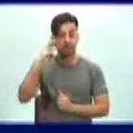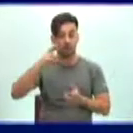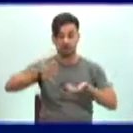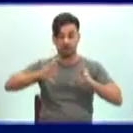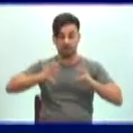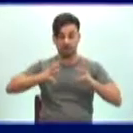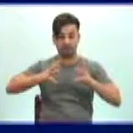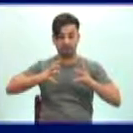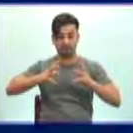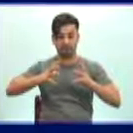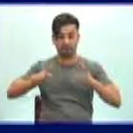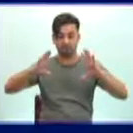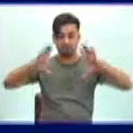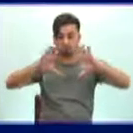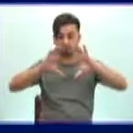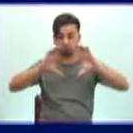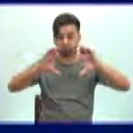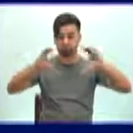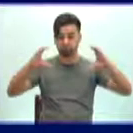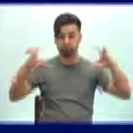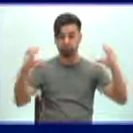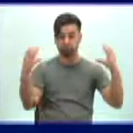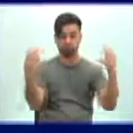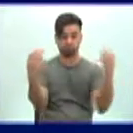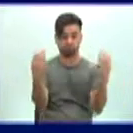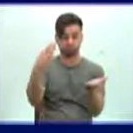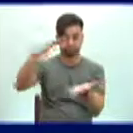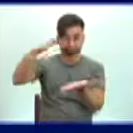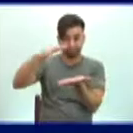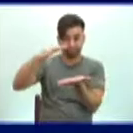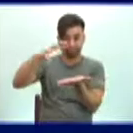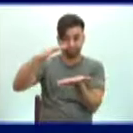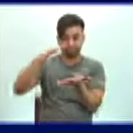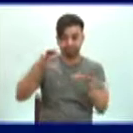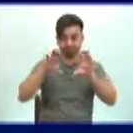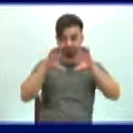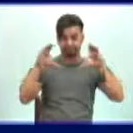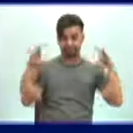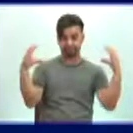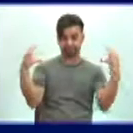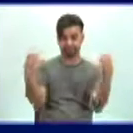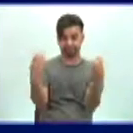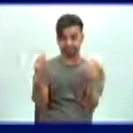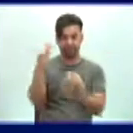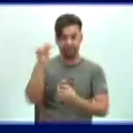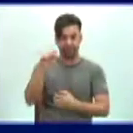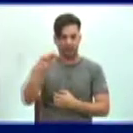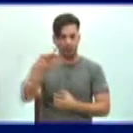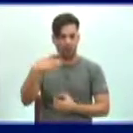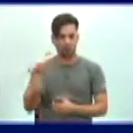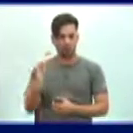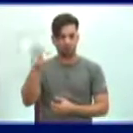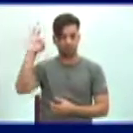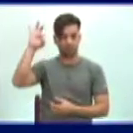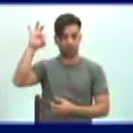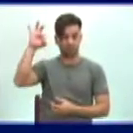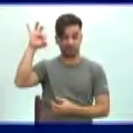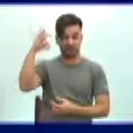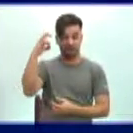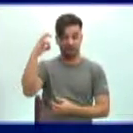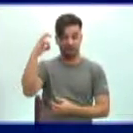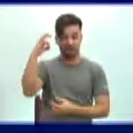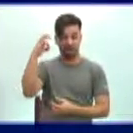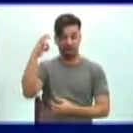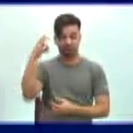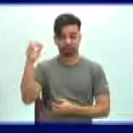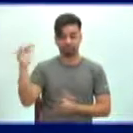nuestro planeta, por la forma de geoide que tiene nuestro planeta, que los rayos solares influyen de forma perpendicular sobre